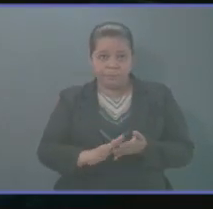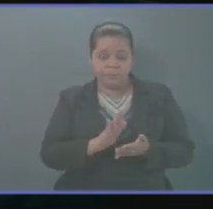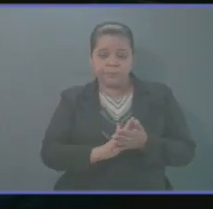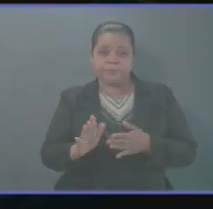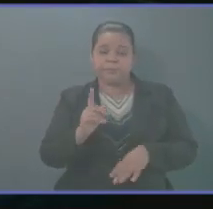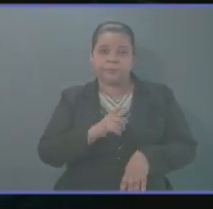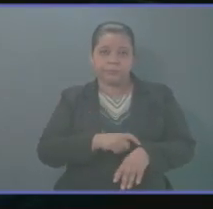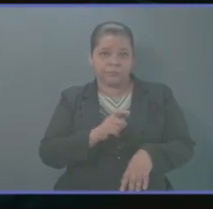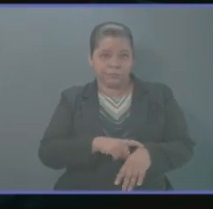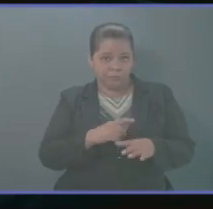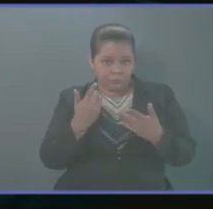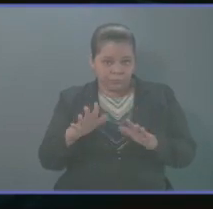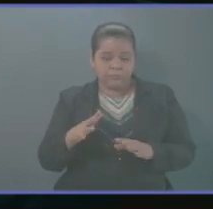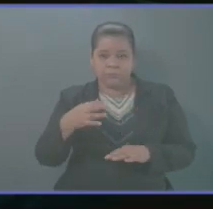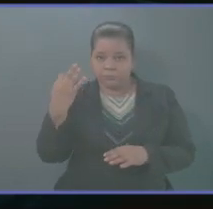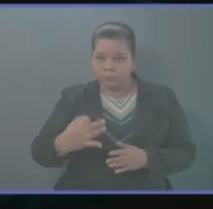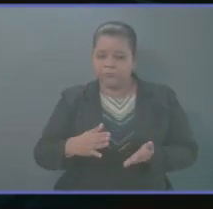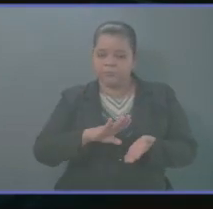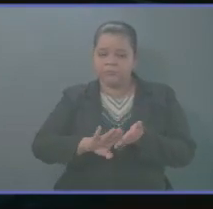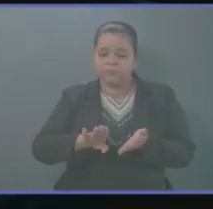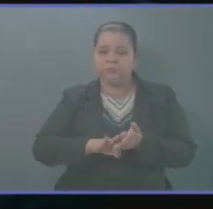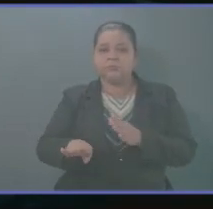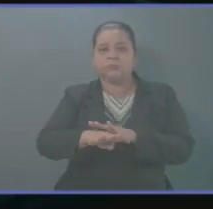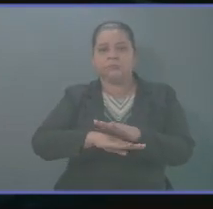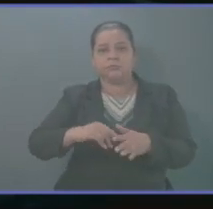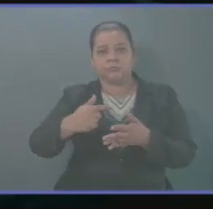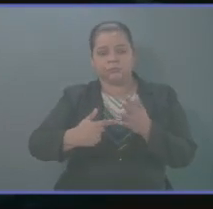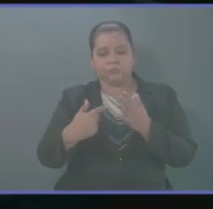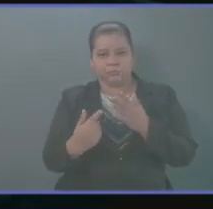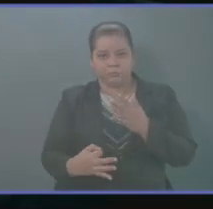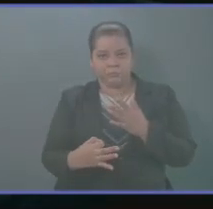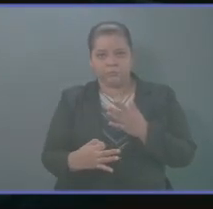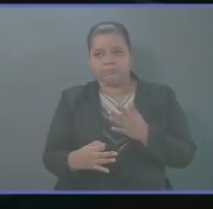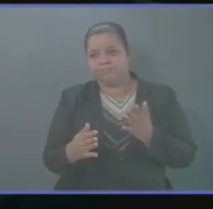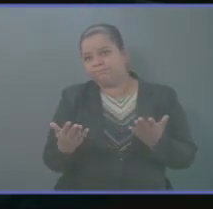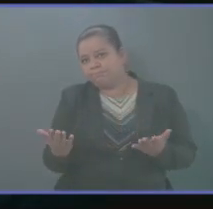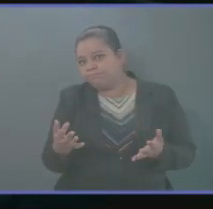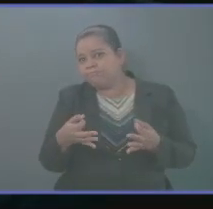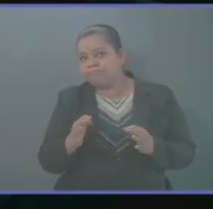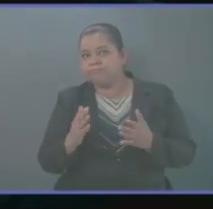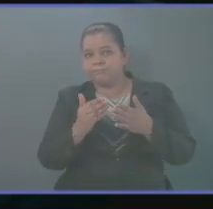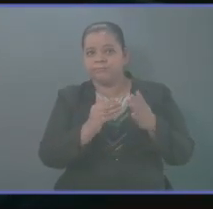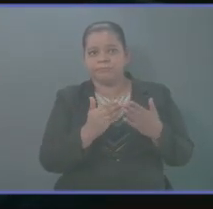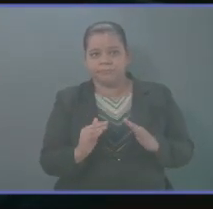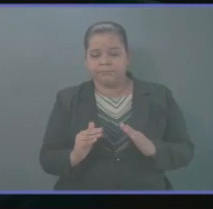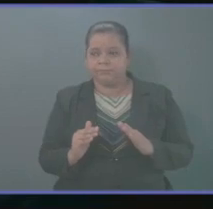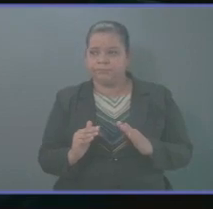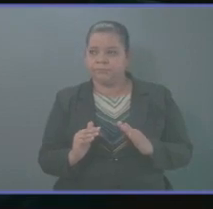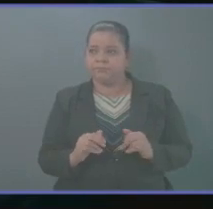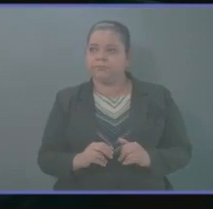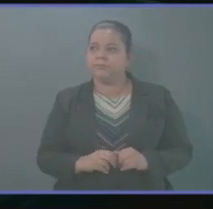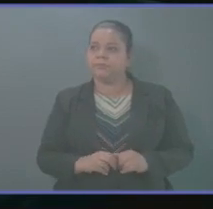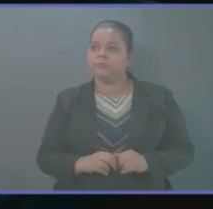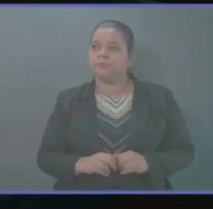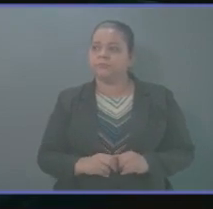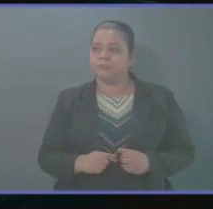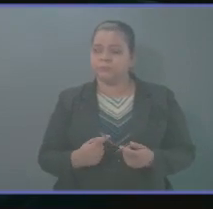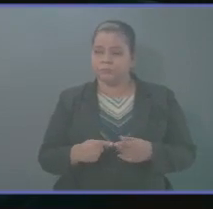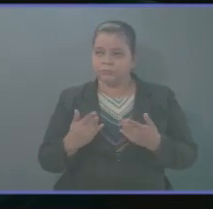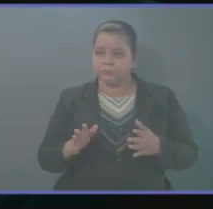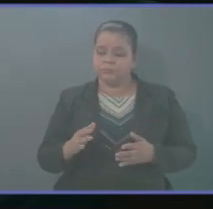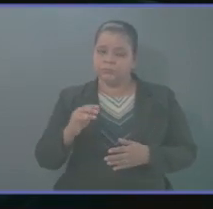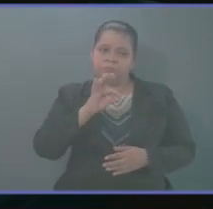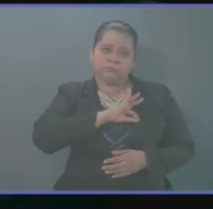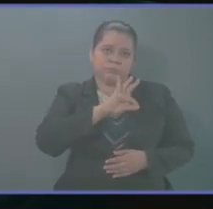se les tiene que pagar conforme a la ley, ¿verdad? De una manera diferente, ¿verdad? Digamos, con un